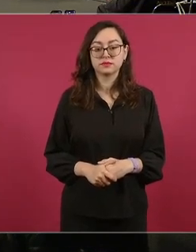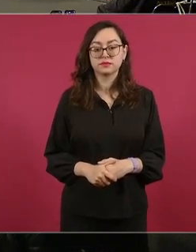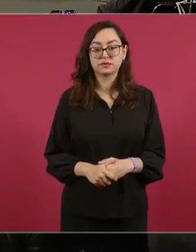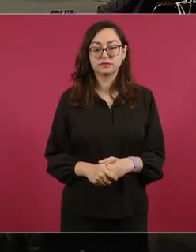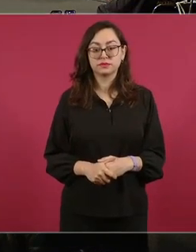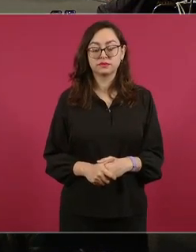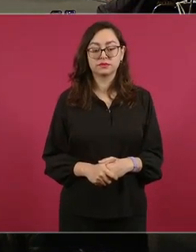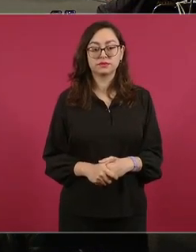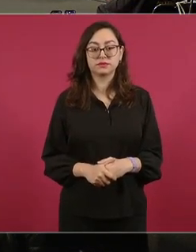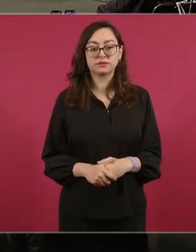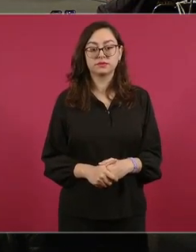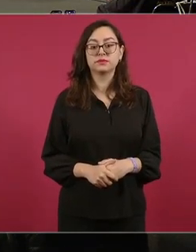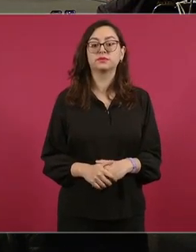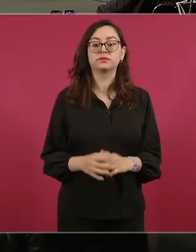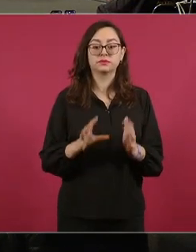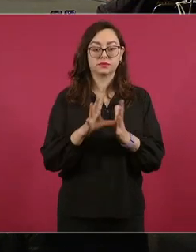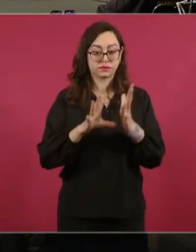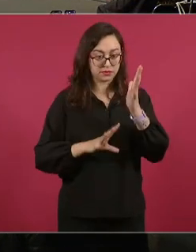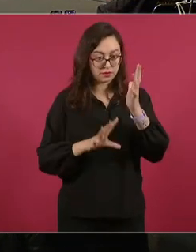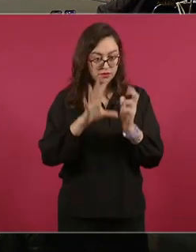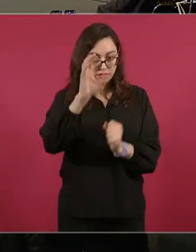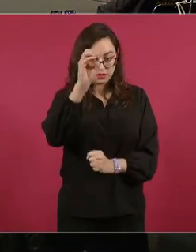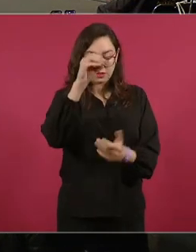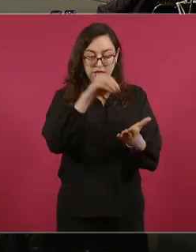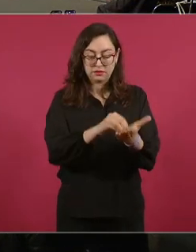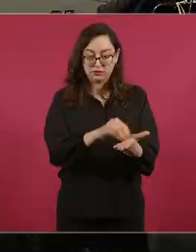esto es lo que va a ir en la Constitución,